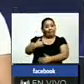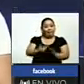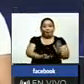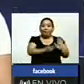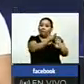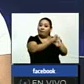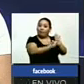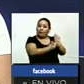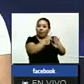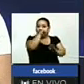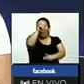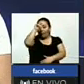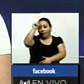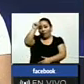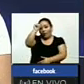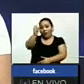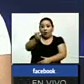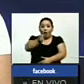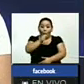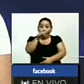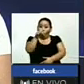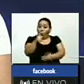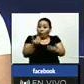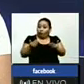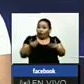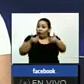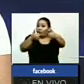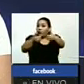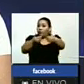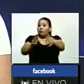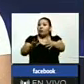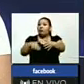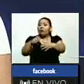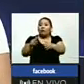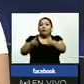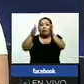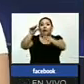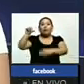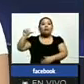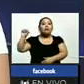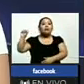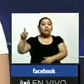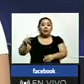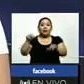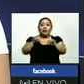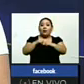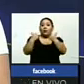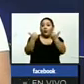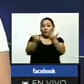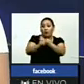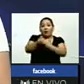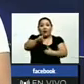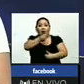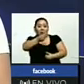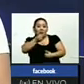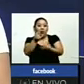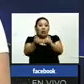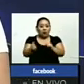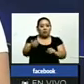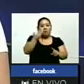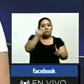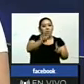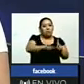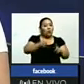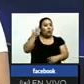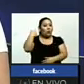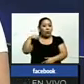labor periodística fue premiada este día por los representantes de ASPIES de la Asociación de Periodistas Independientes de El Salvador. Ernesto